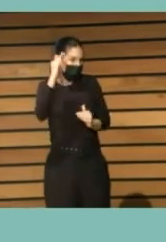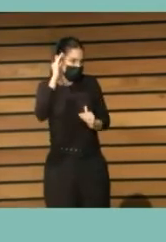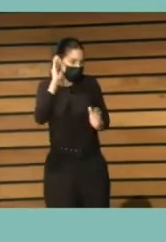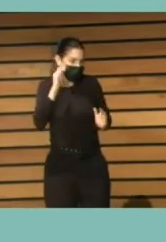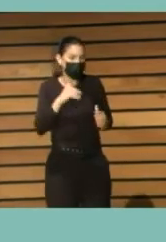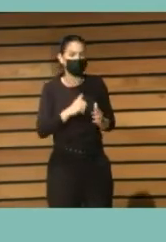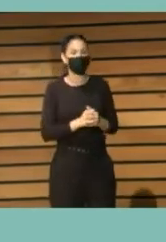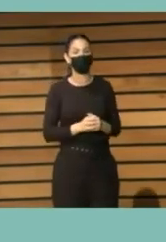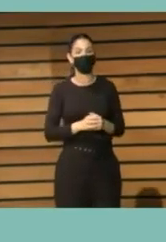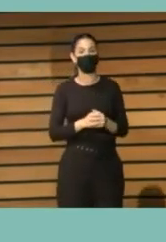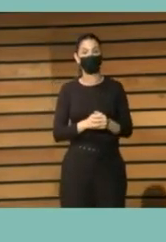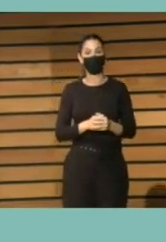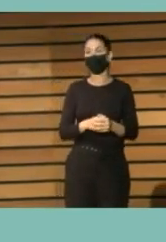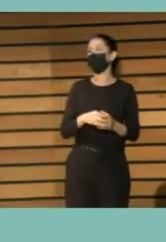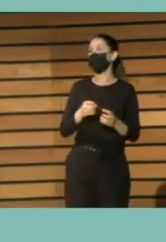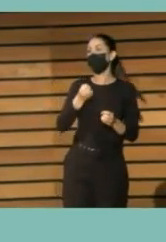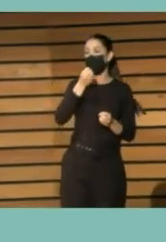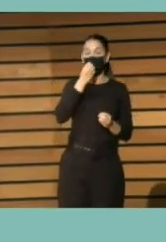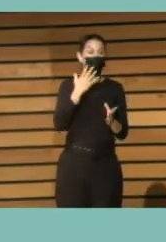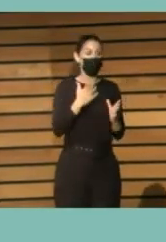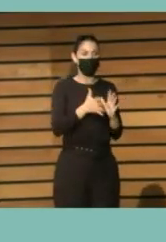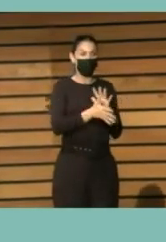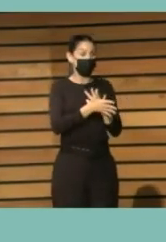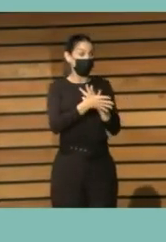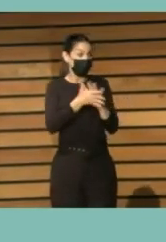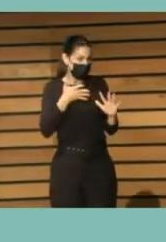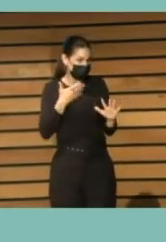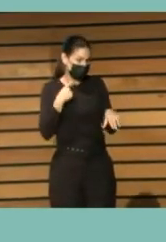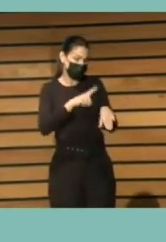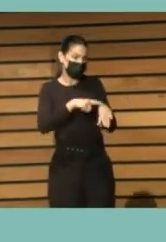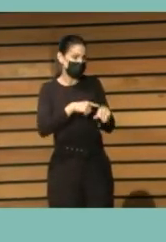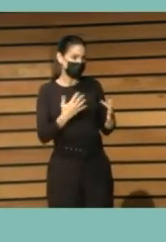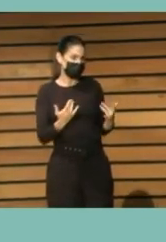nos corre el tiempo un montón, voy muy rápido a citar